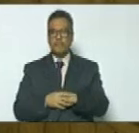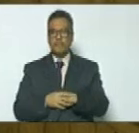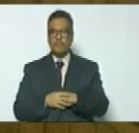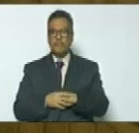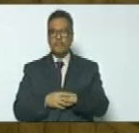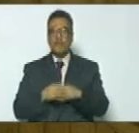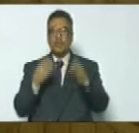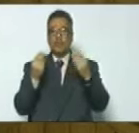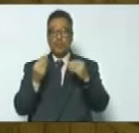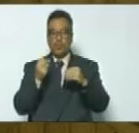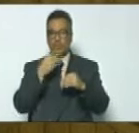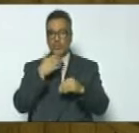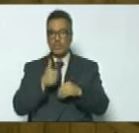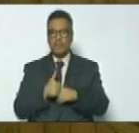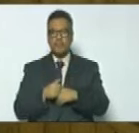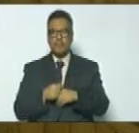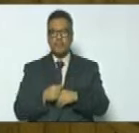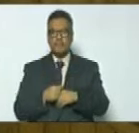Mucho talento.